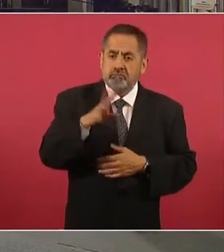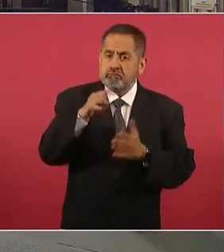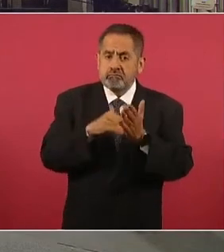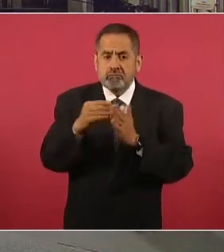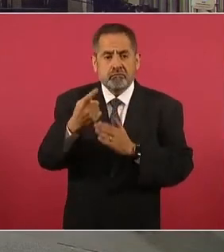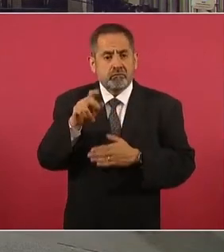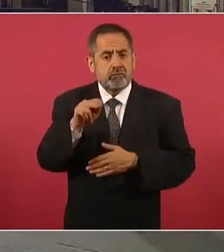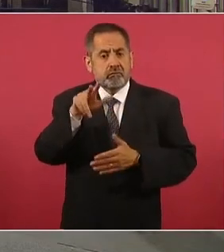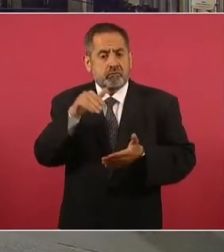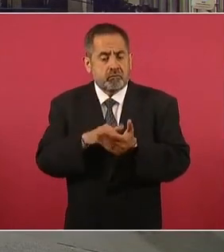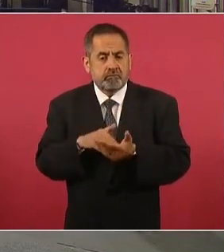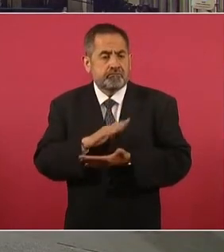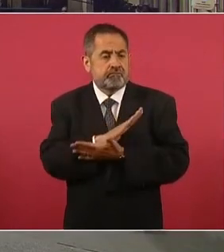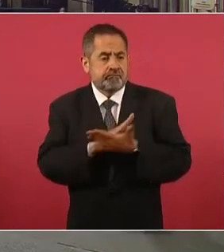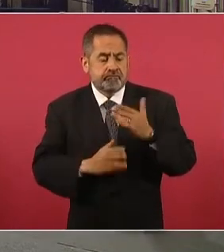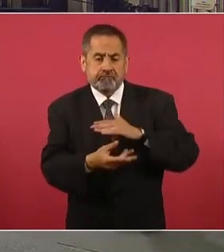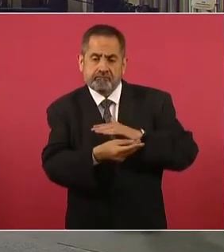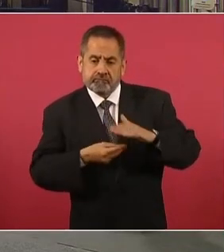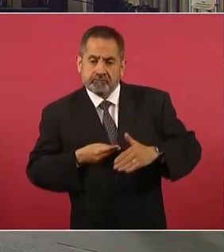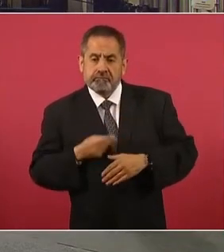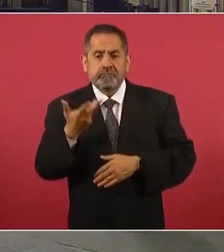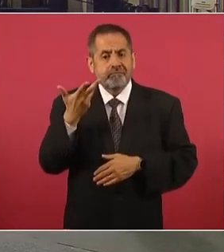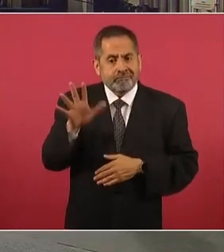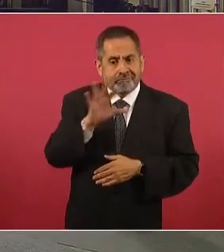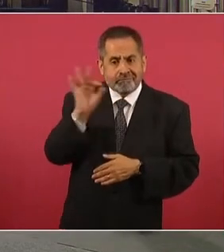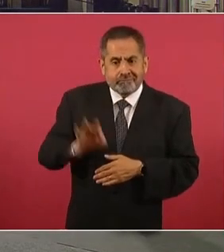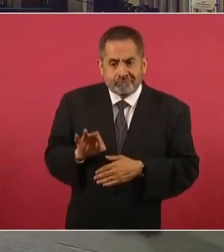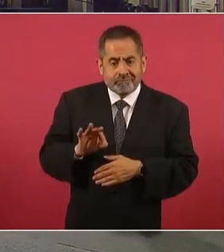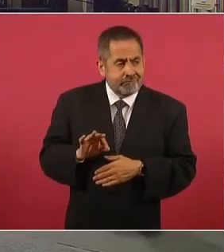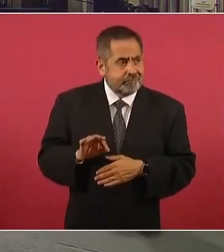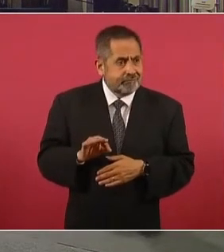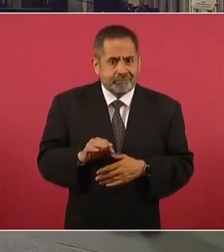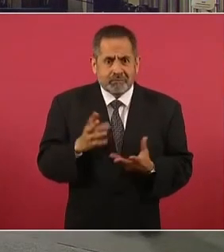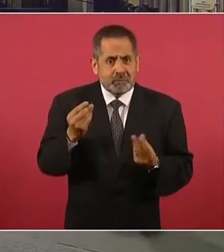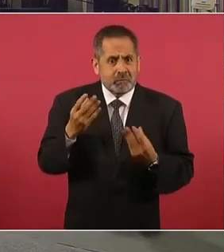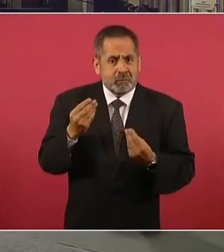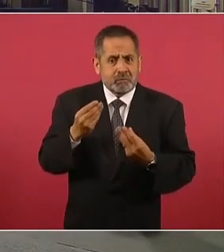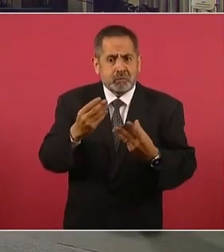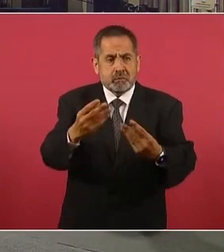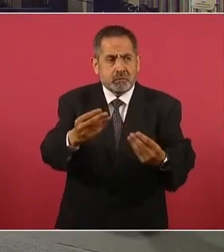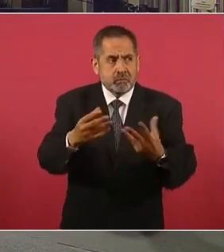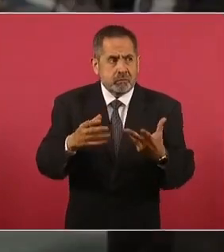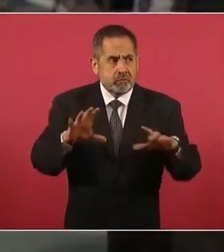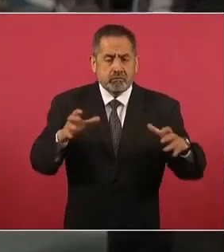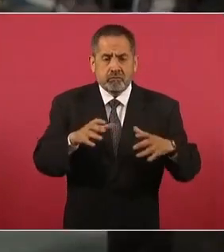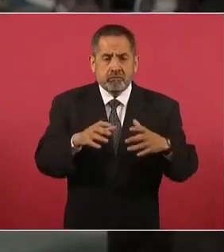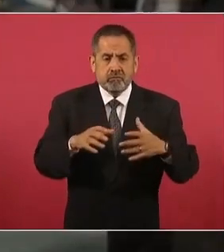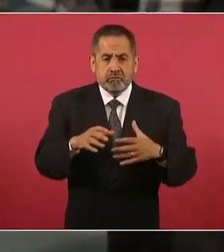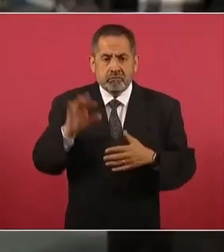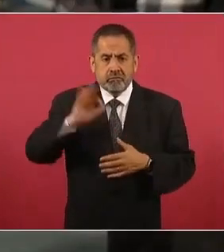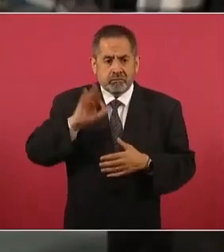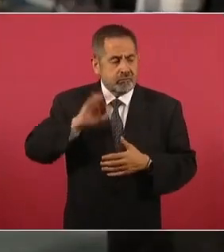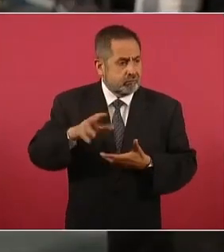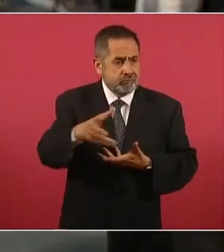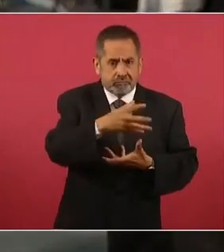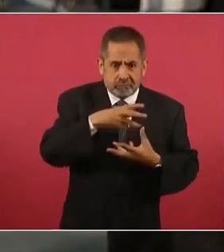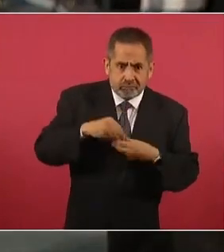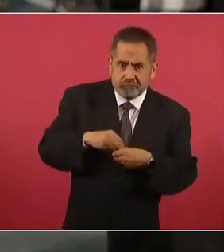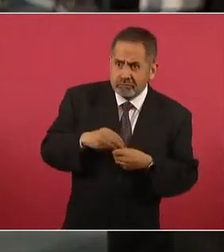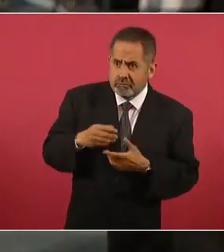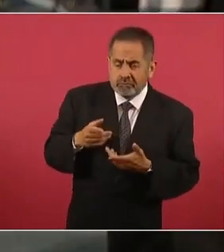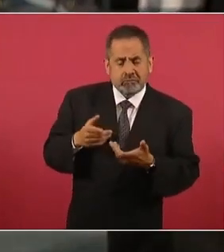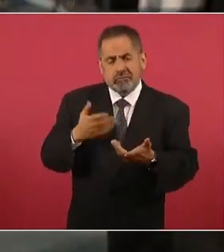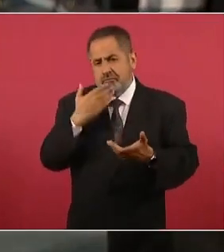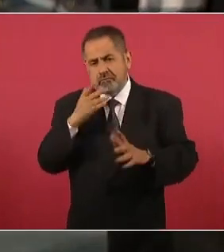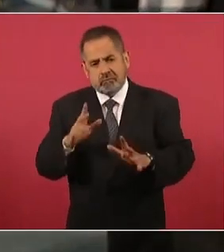ella está pidiendo el moche del 10%, o sea, son bastantes víctimas y cómo es posible que se pueda aceptar